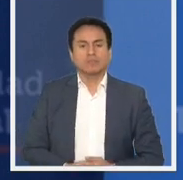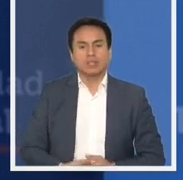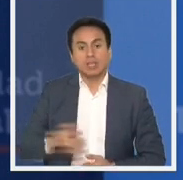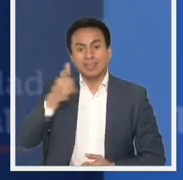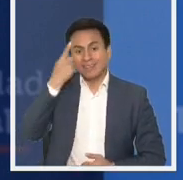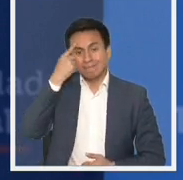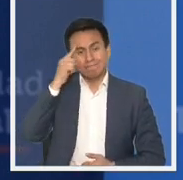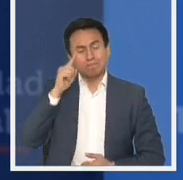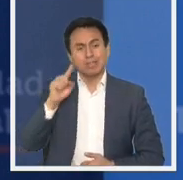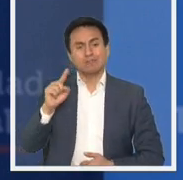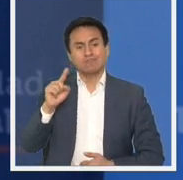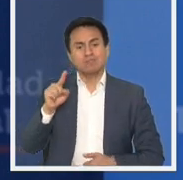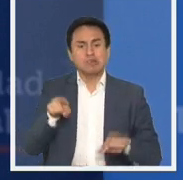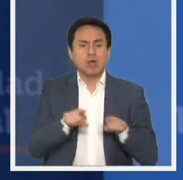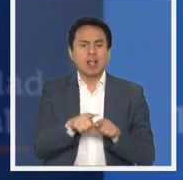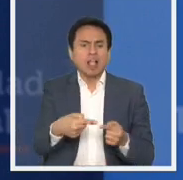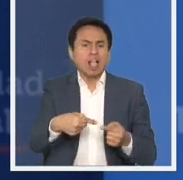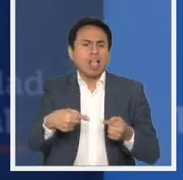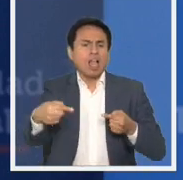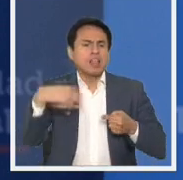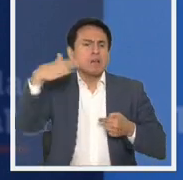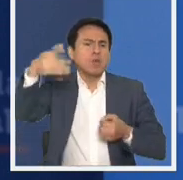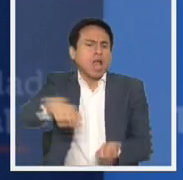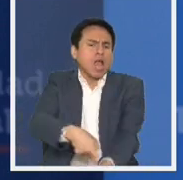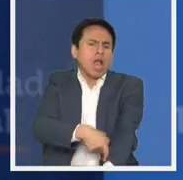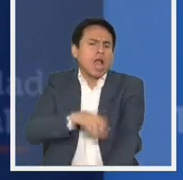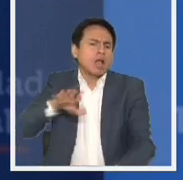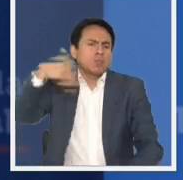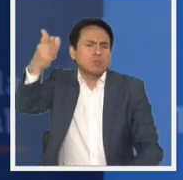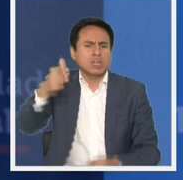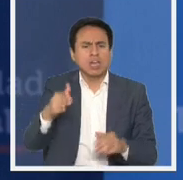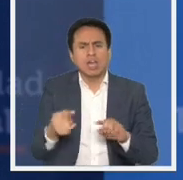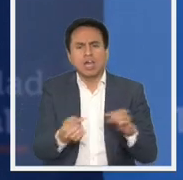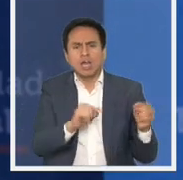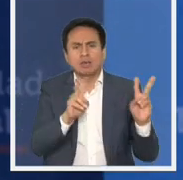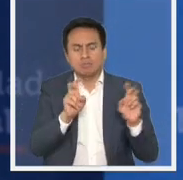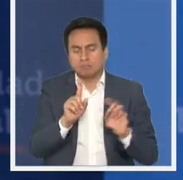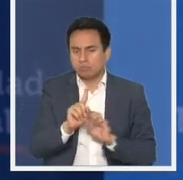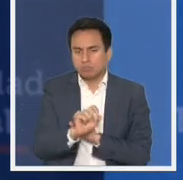pero no podemos seguir dilatando este asunto